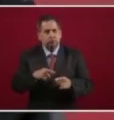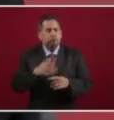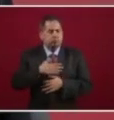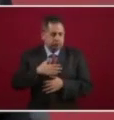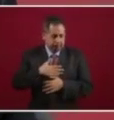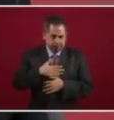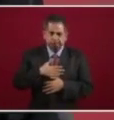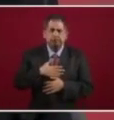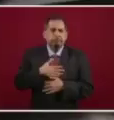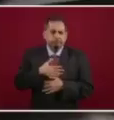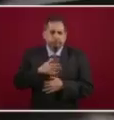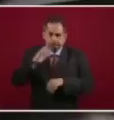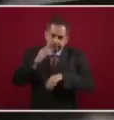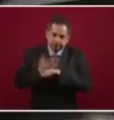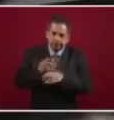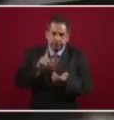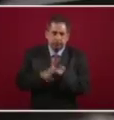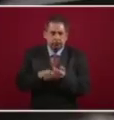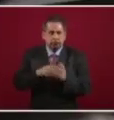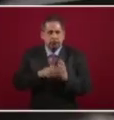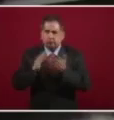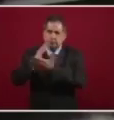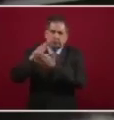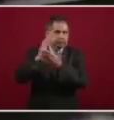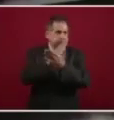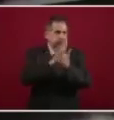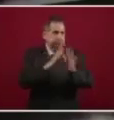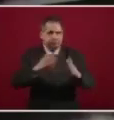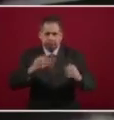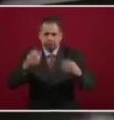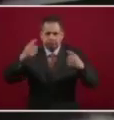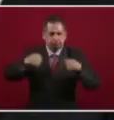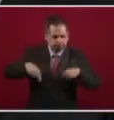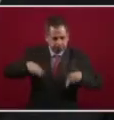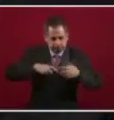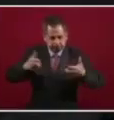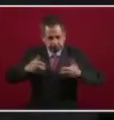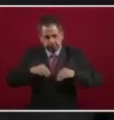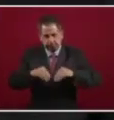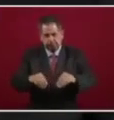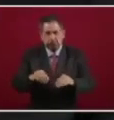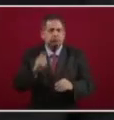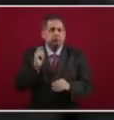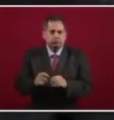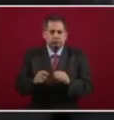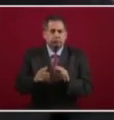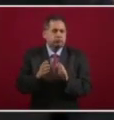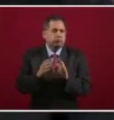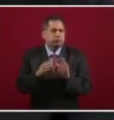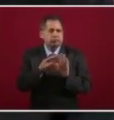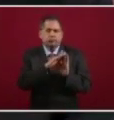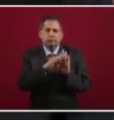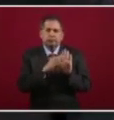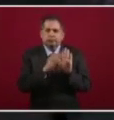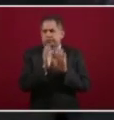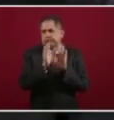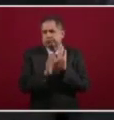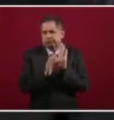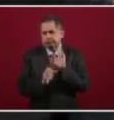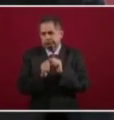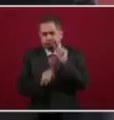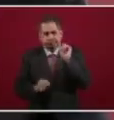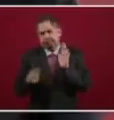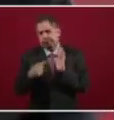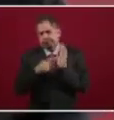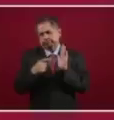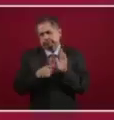tenemos que actuar con independencia, de conformidad con nuestra Constitución y